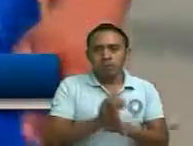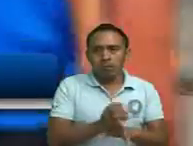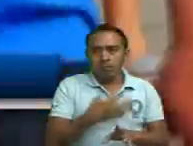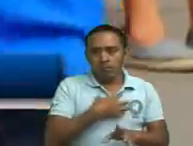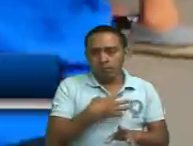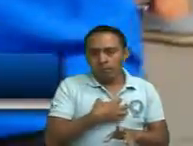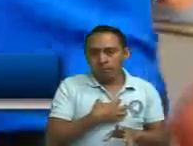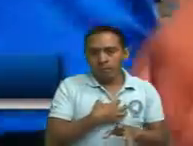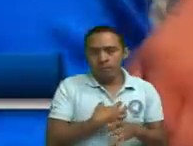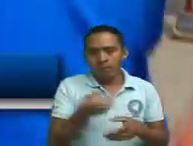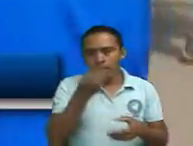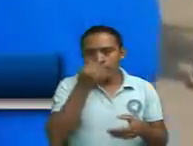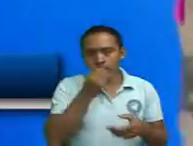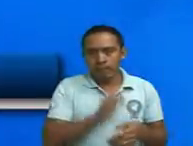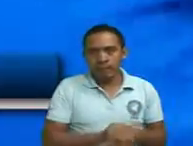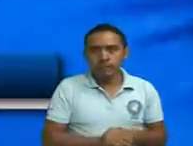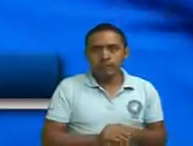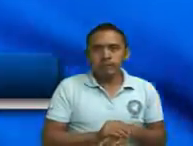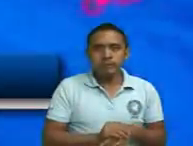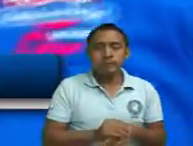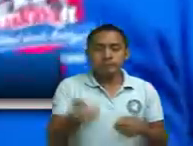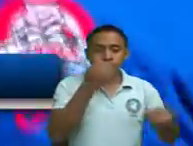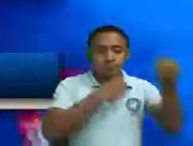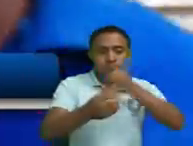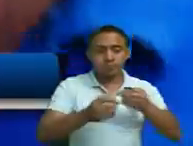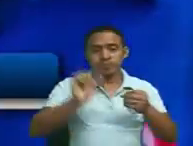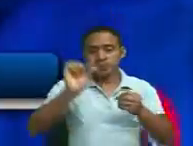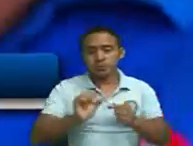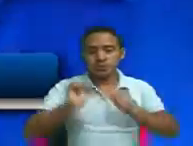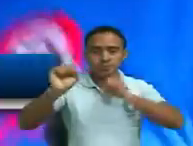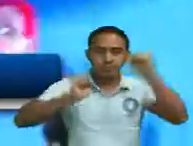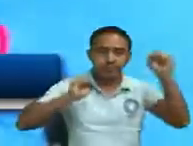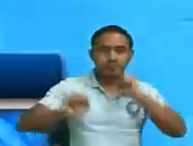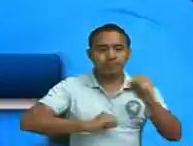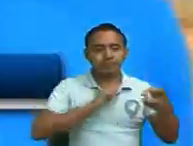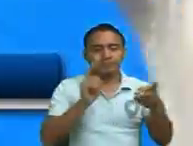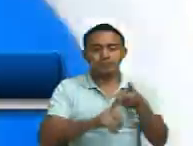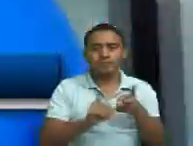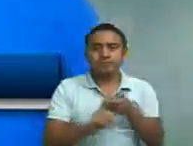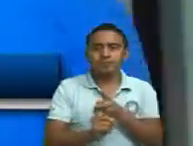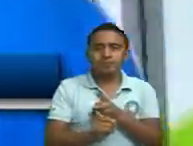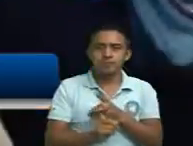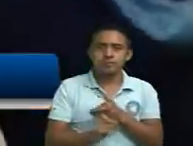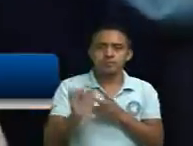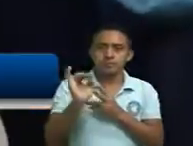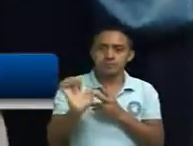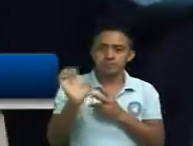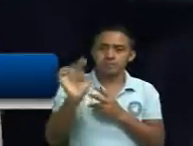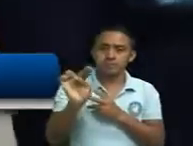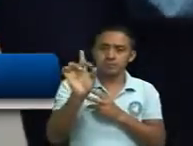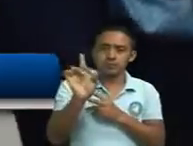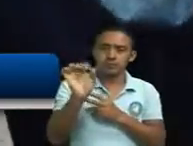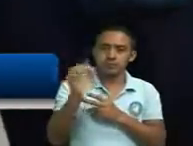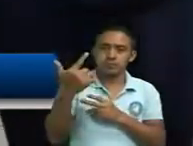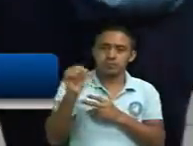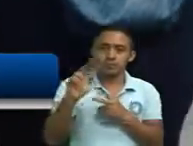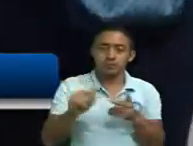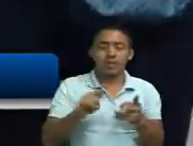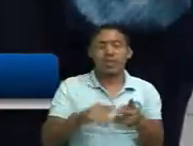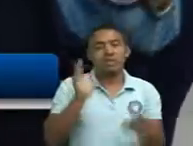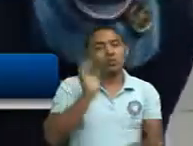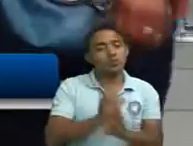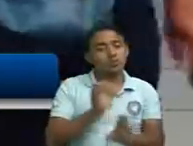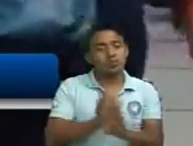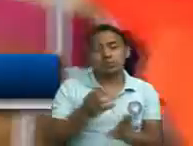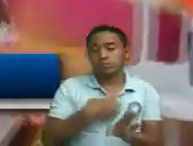de lo que comes y la poca actividad física. Pero existe la obesidad endógena, que es por problemas ya